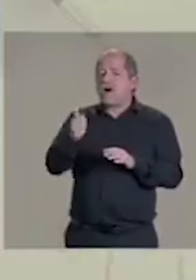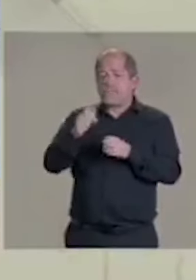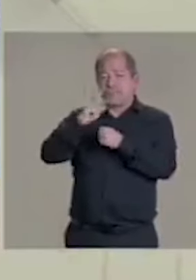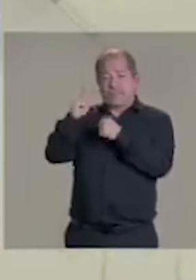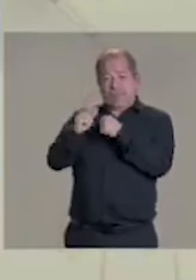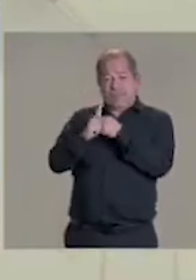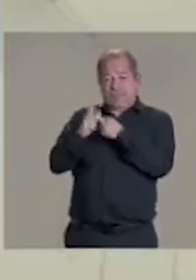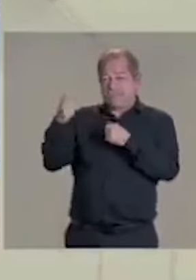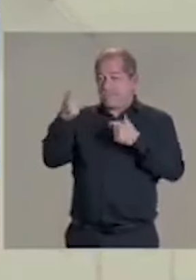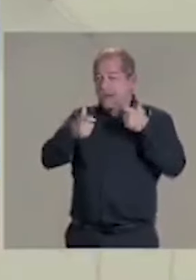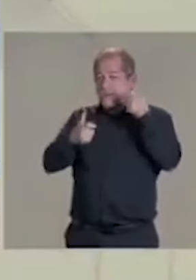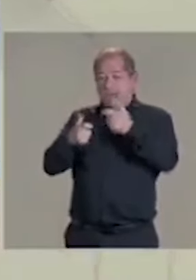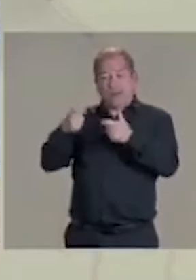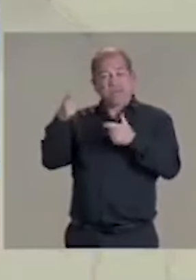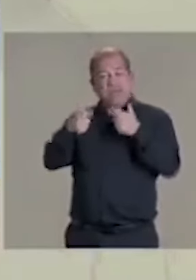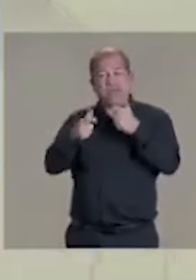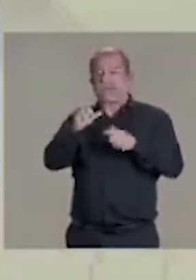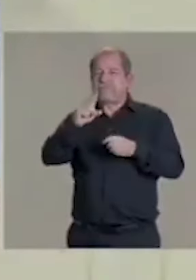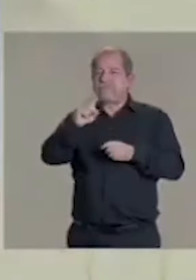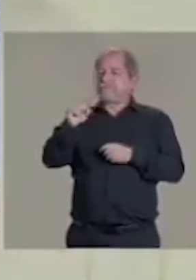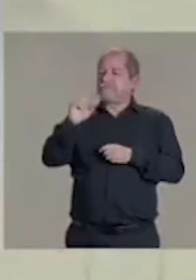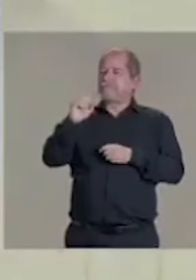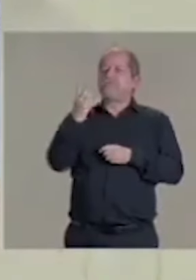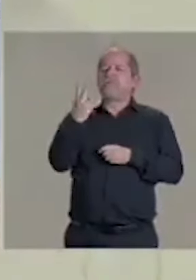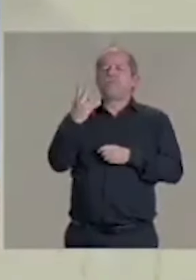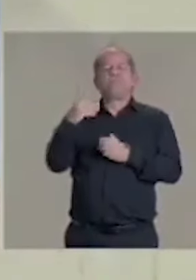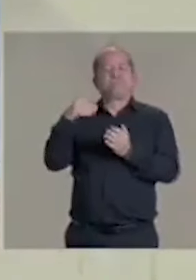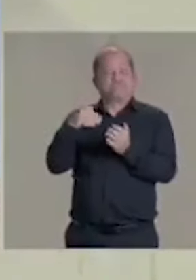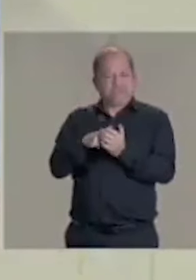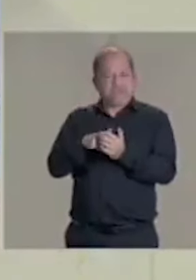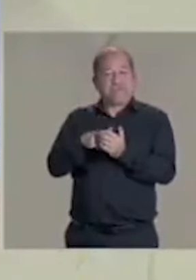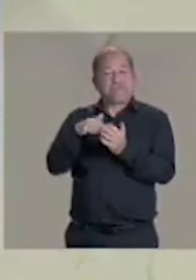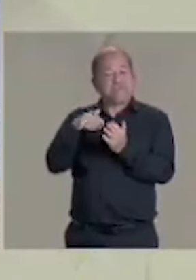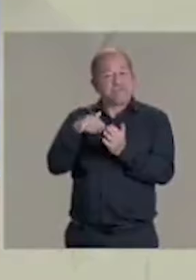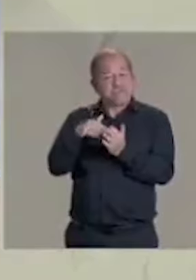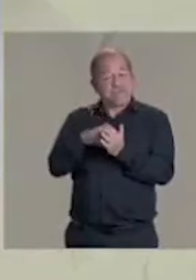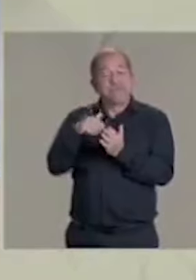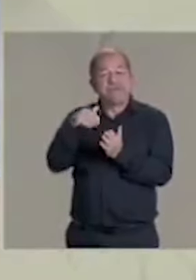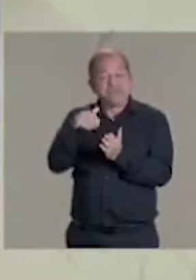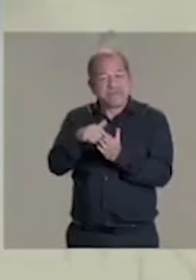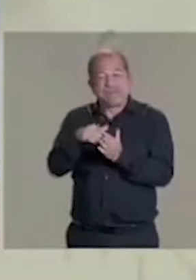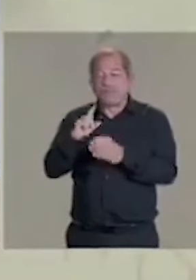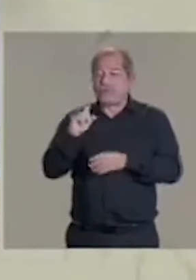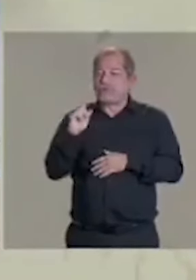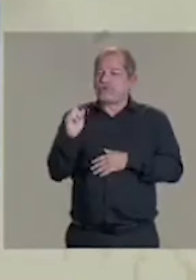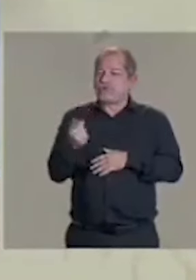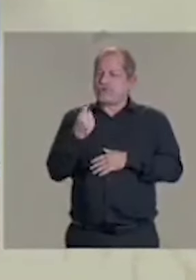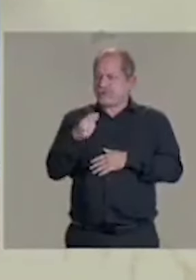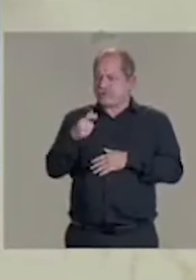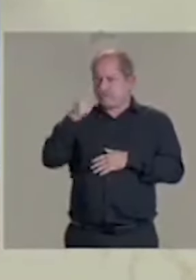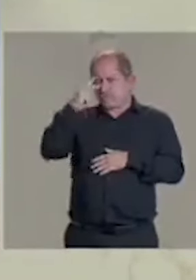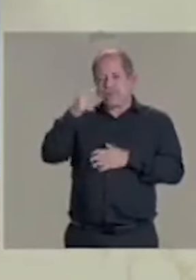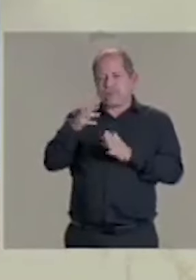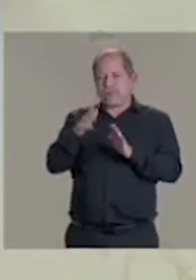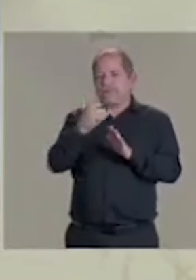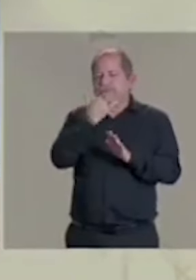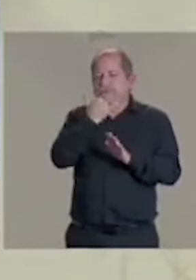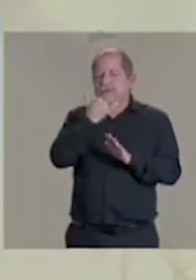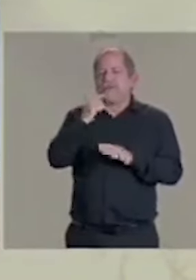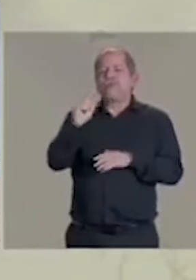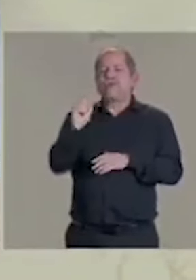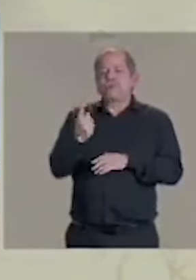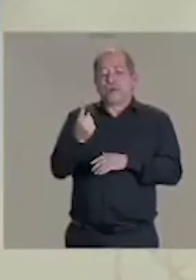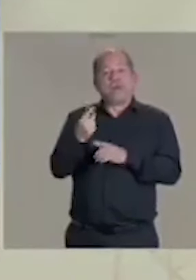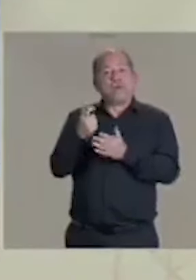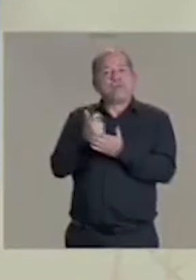histórico, 164 mil millones de pesos, millones de dólares, perdón, mucho más que lo que el sexenio